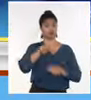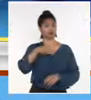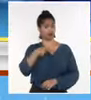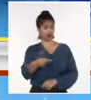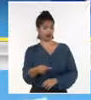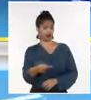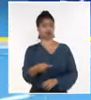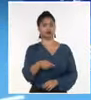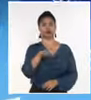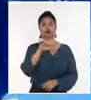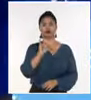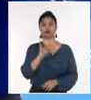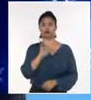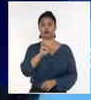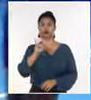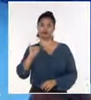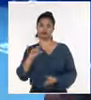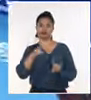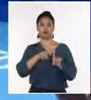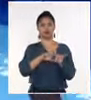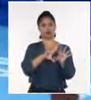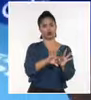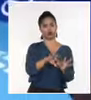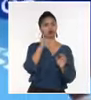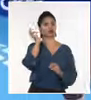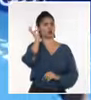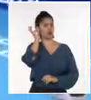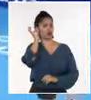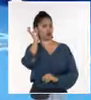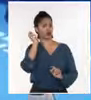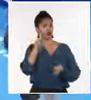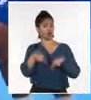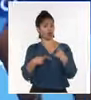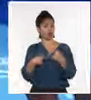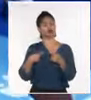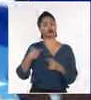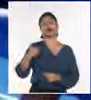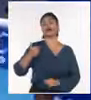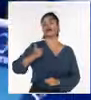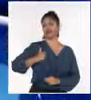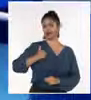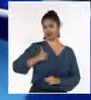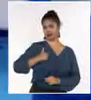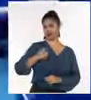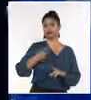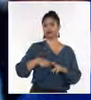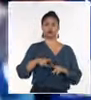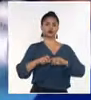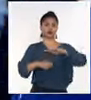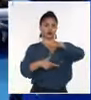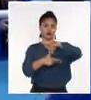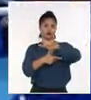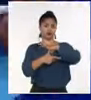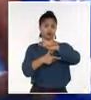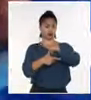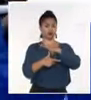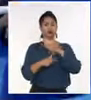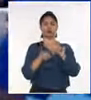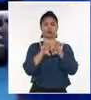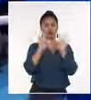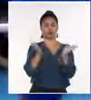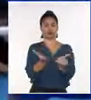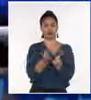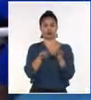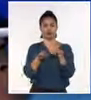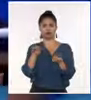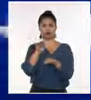los 66 kilogramos del femenino como contraria de la canadiense Sara Cali. Y debutará el subcampeón mundial Fernando Alzola en más de 92 kilogramos